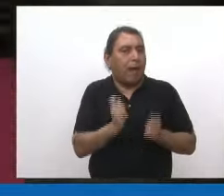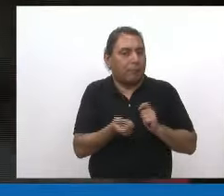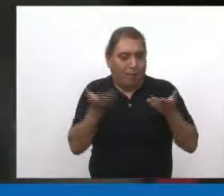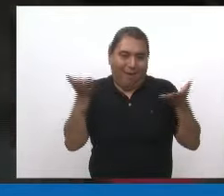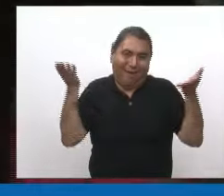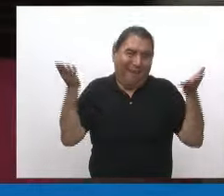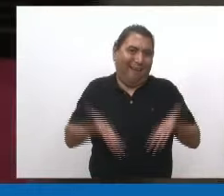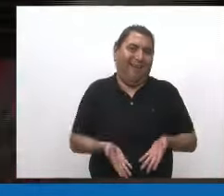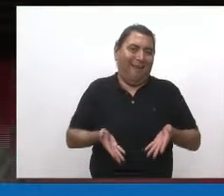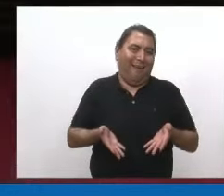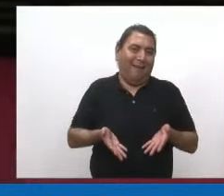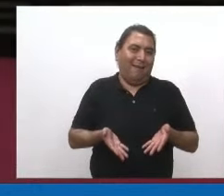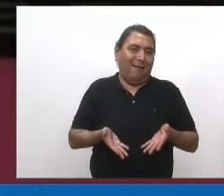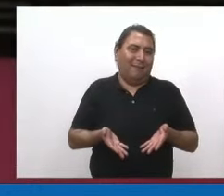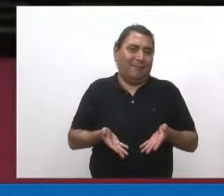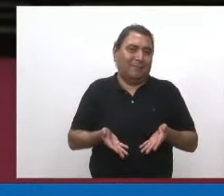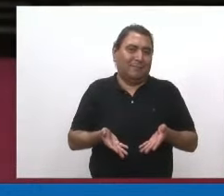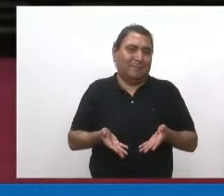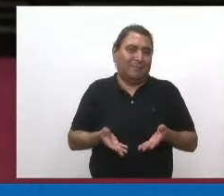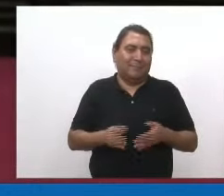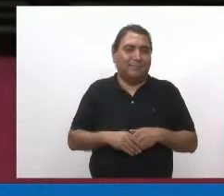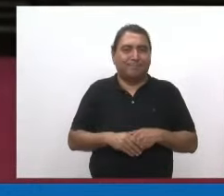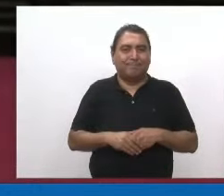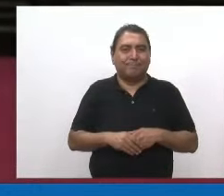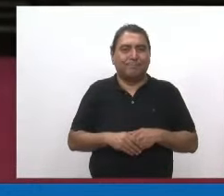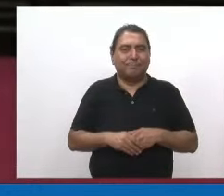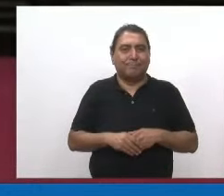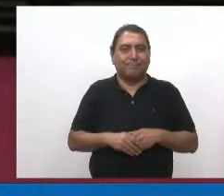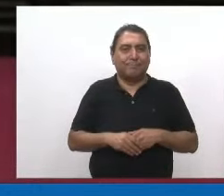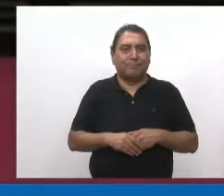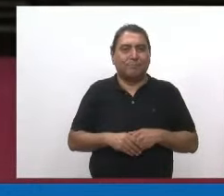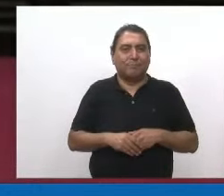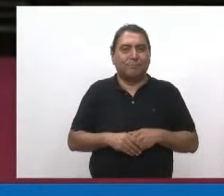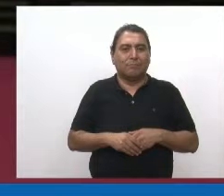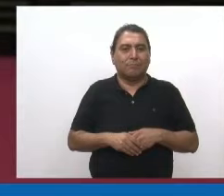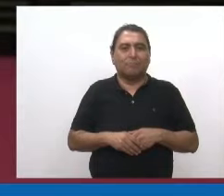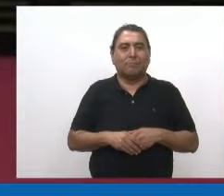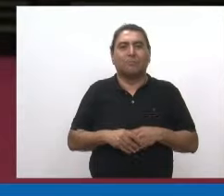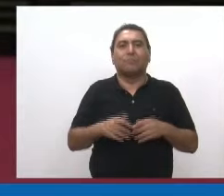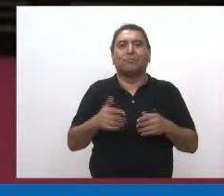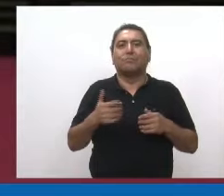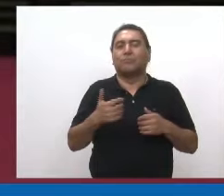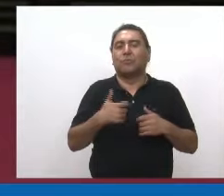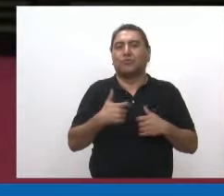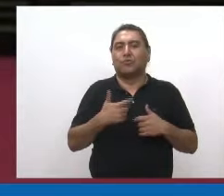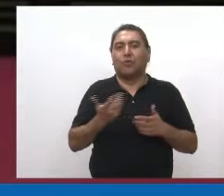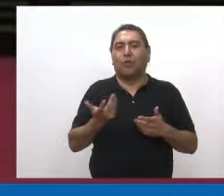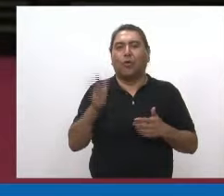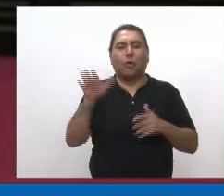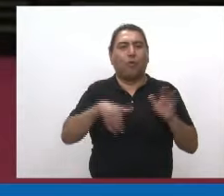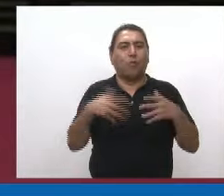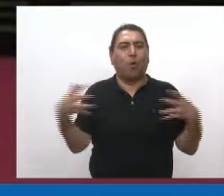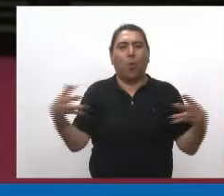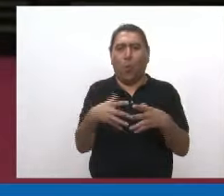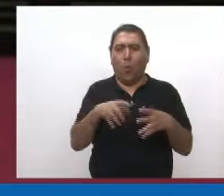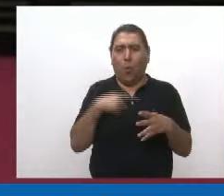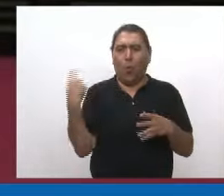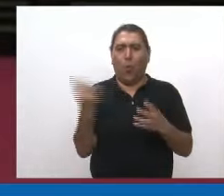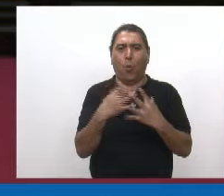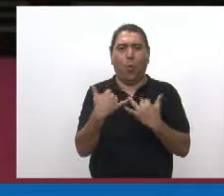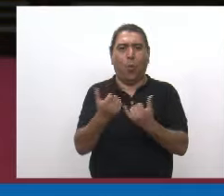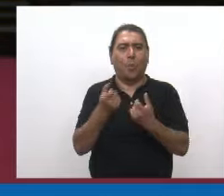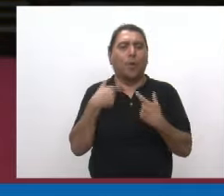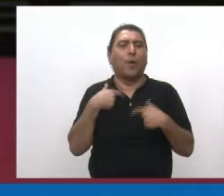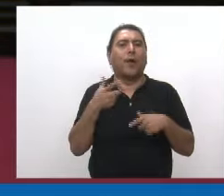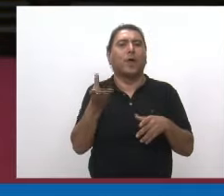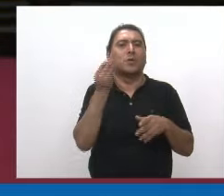Llamo a todo este cuerpo a que escuche a Argentina. Llamo a todo este cuerpo a que nos dejen